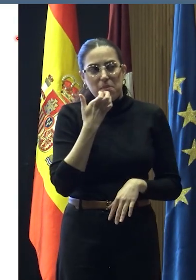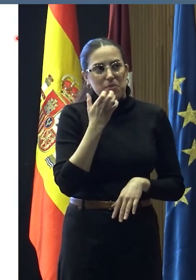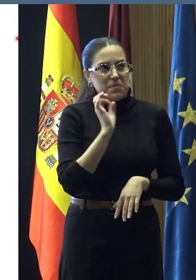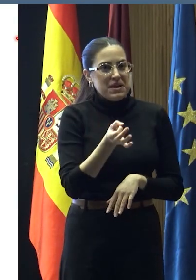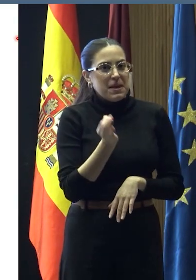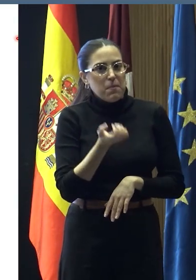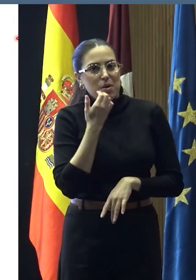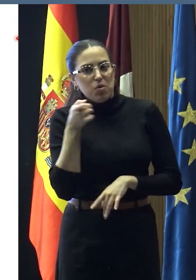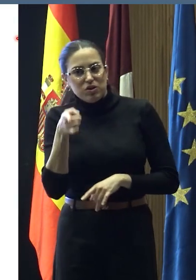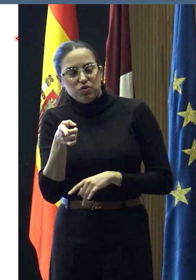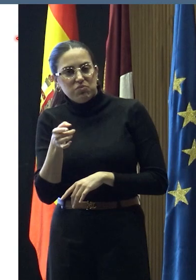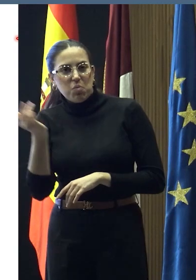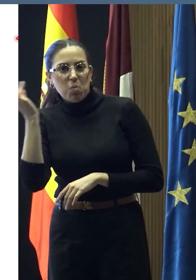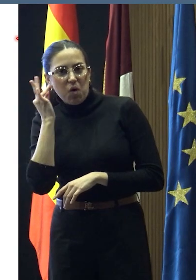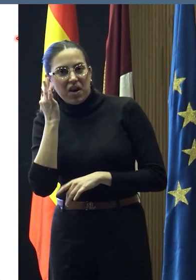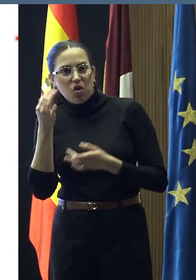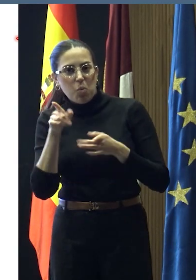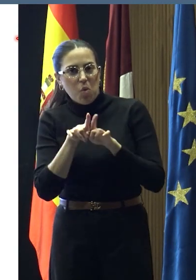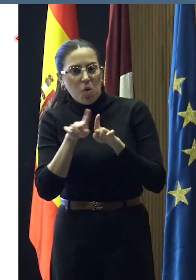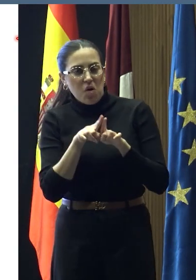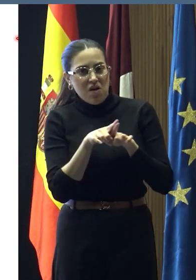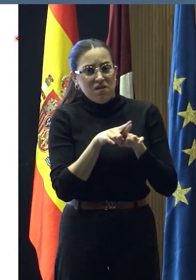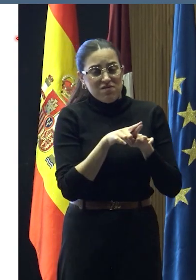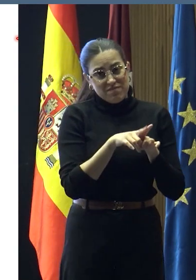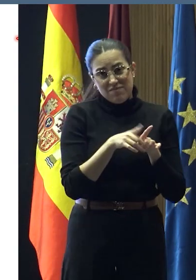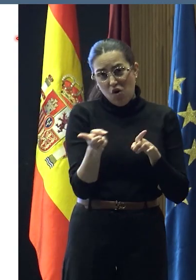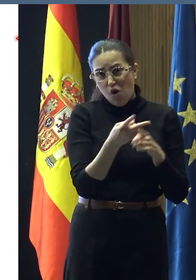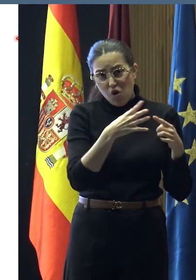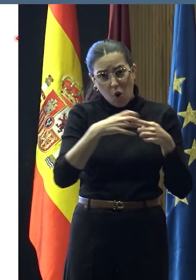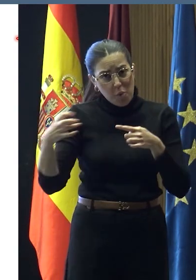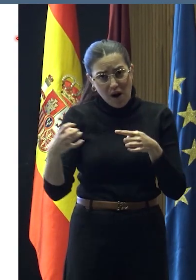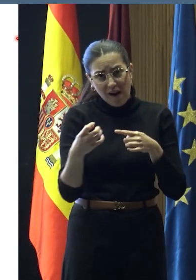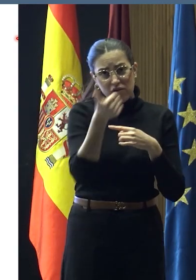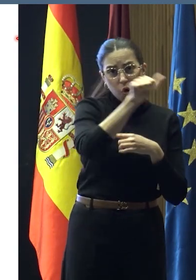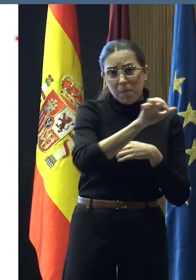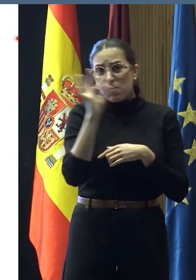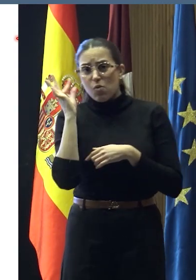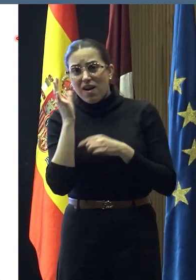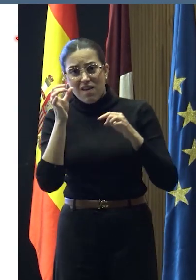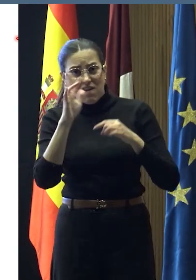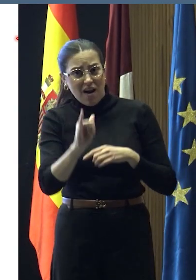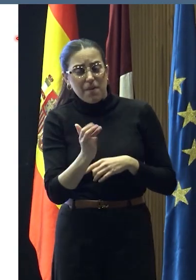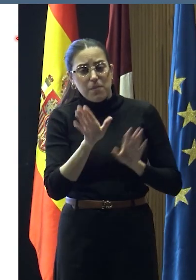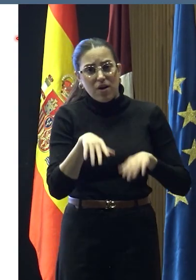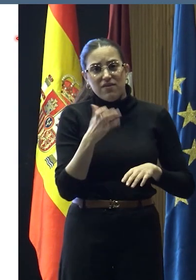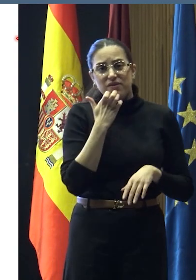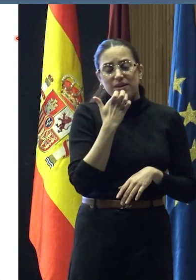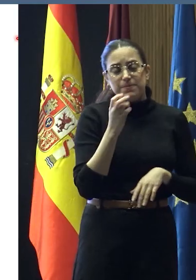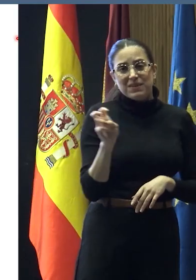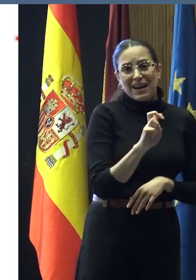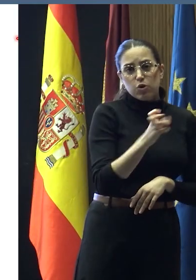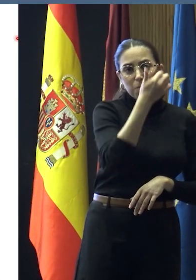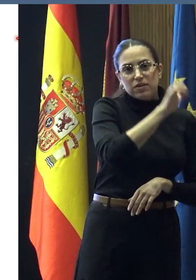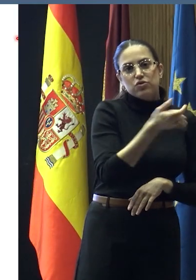eso fuera a ser una normalidad estudiar al ratón macho, porque así evitábamos